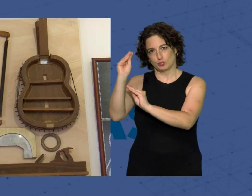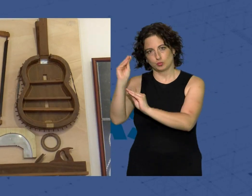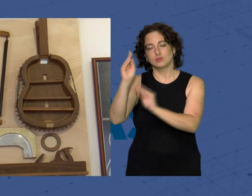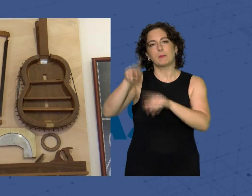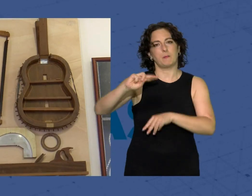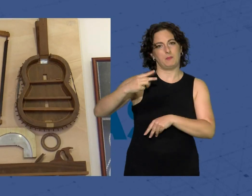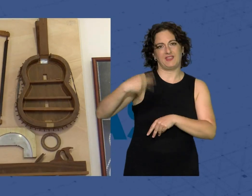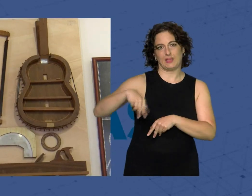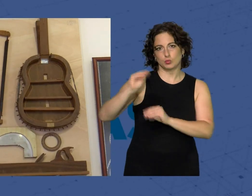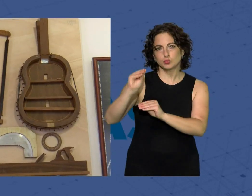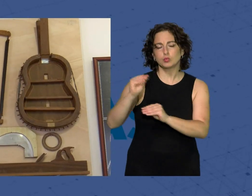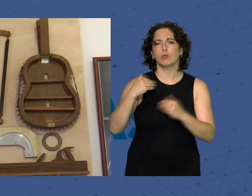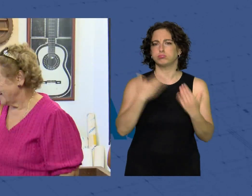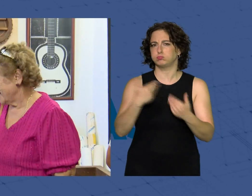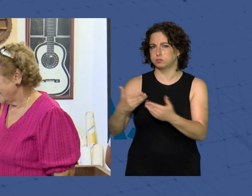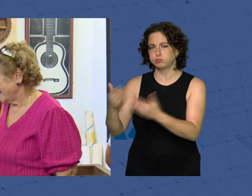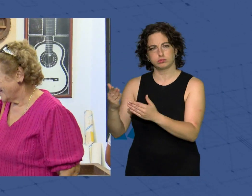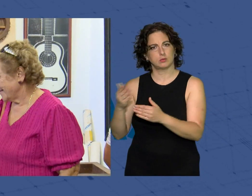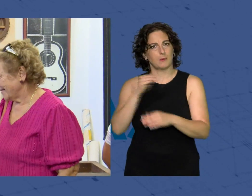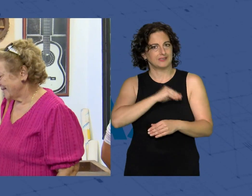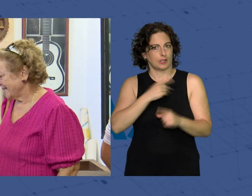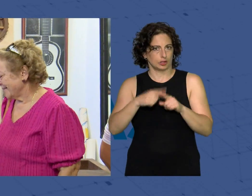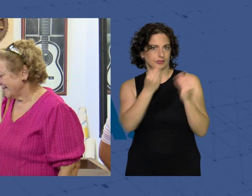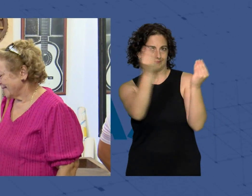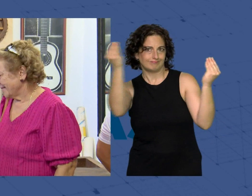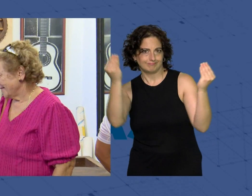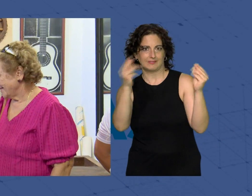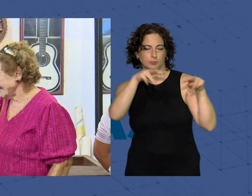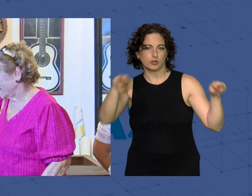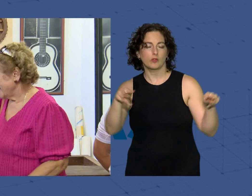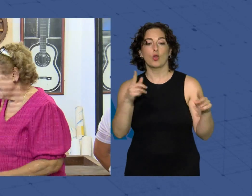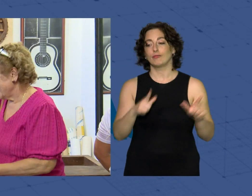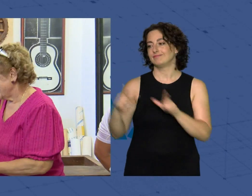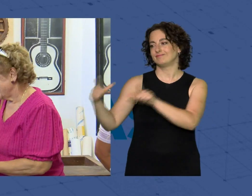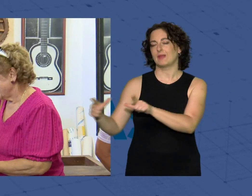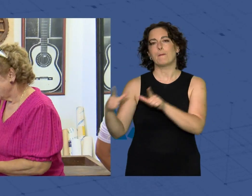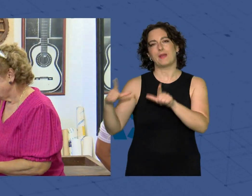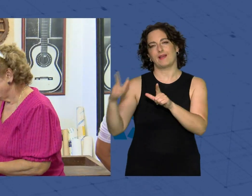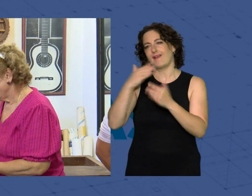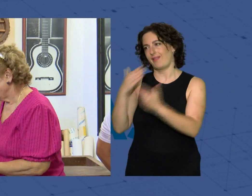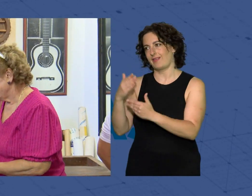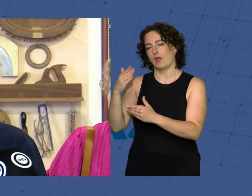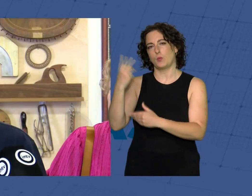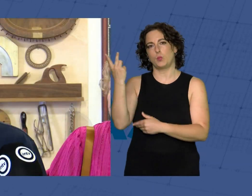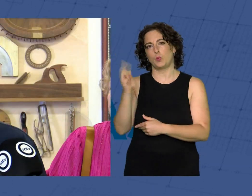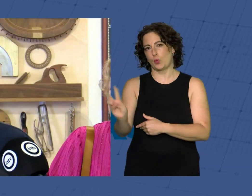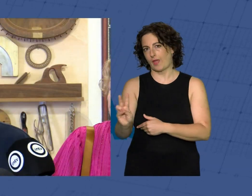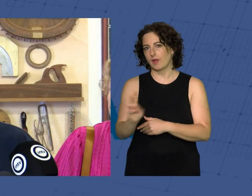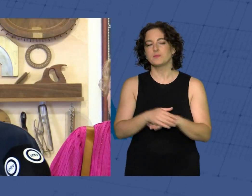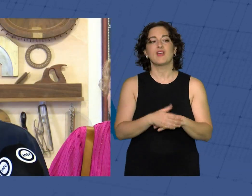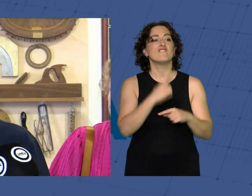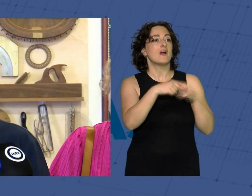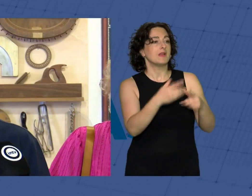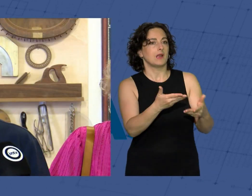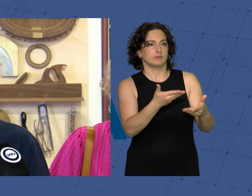vicnieto, que ha donado buena parte de lo expuesto. Hoy se ha entregado una placa de agradecimiento a su viuda. La familia nos ha cedido